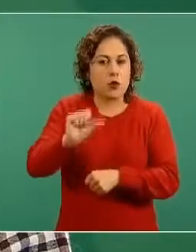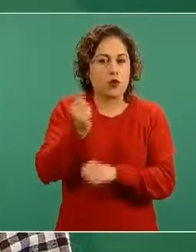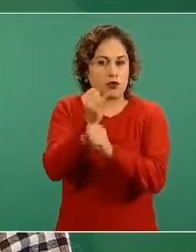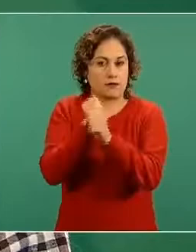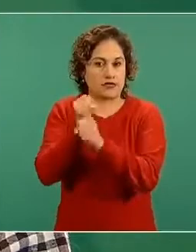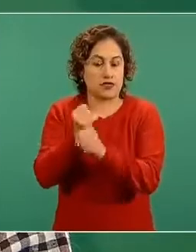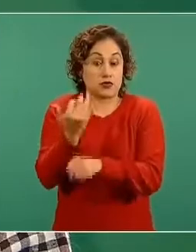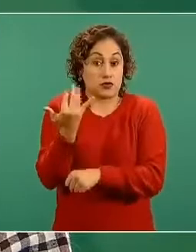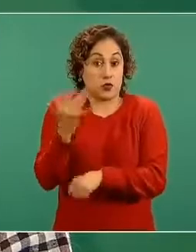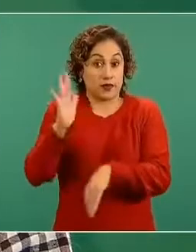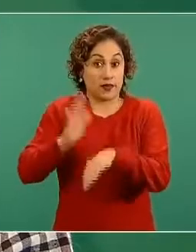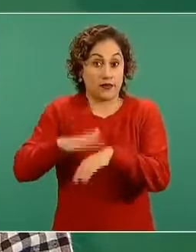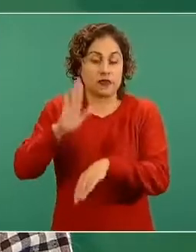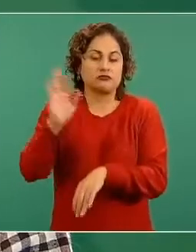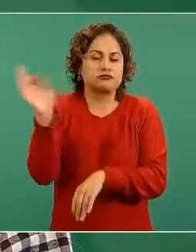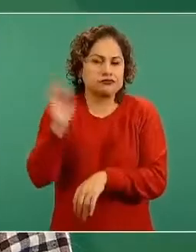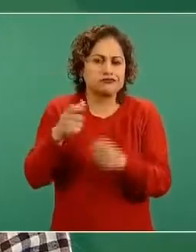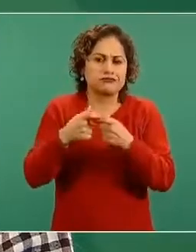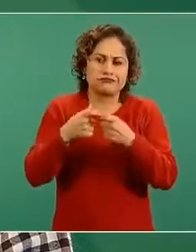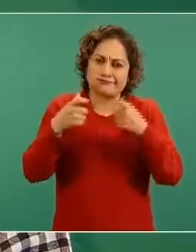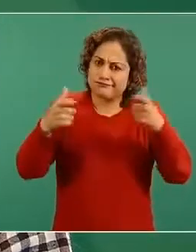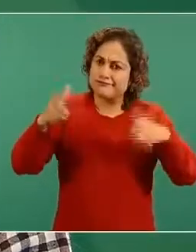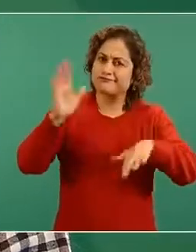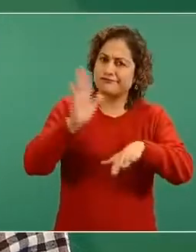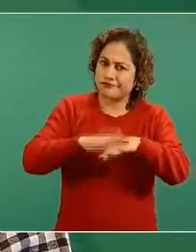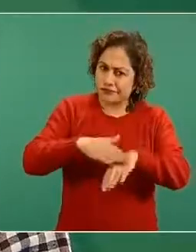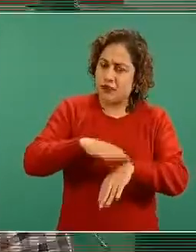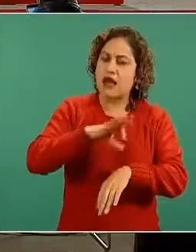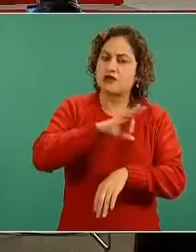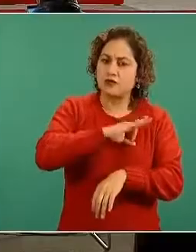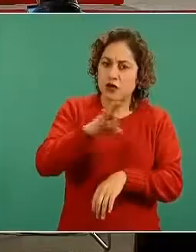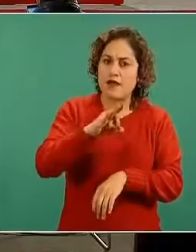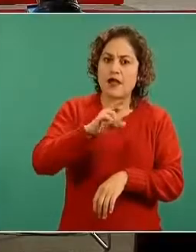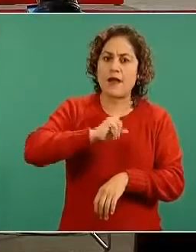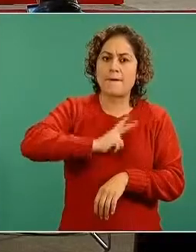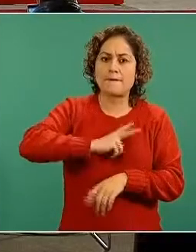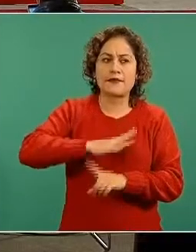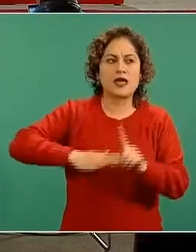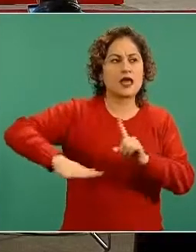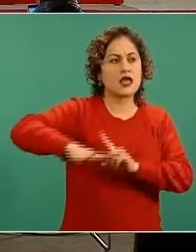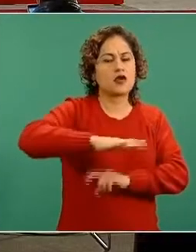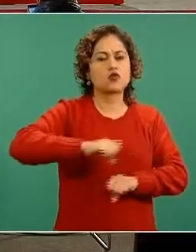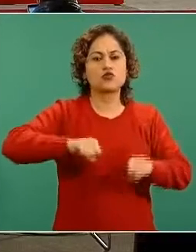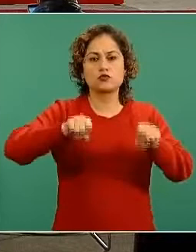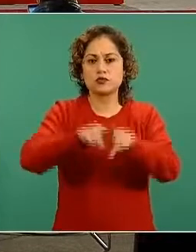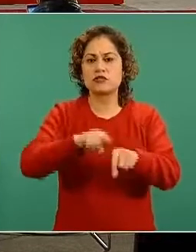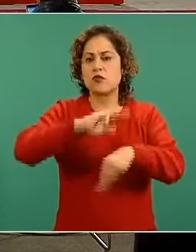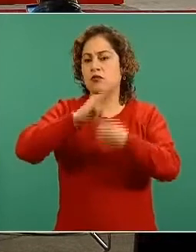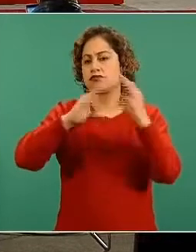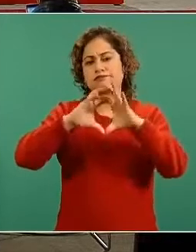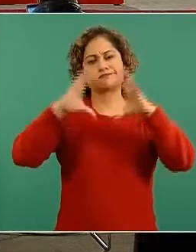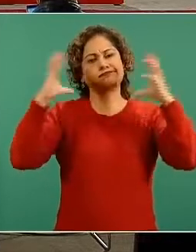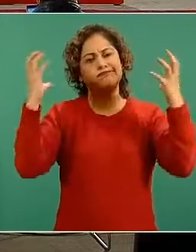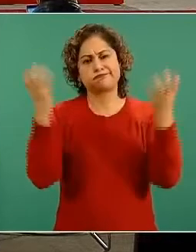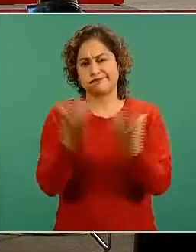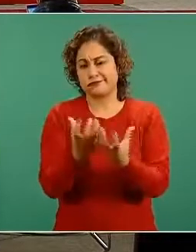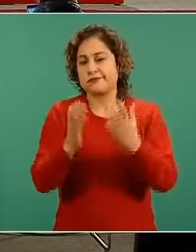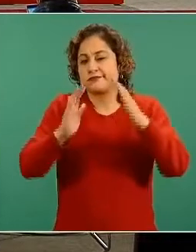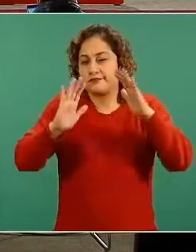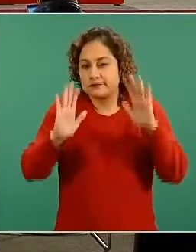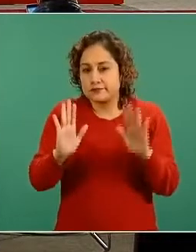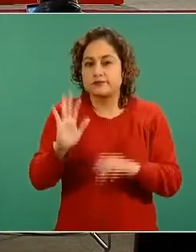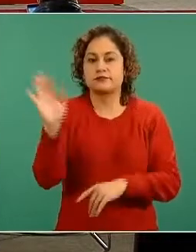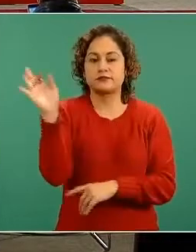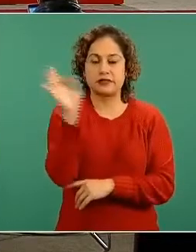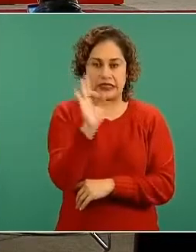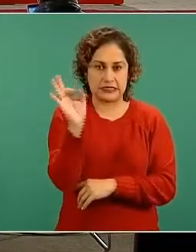aumentando, y es muy probable que en todo el mundo circule la misma cepa en algún momento. Podría llegar a pasar, si